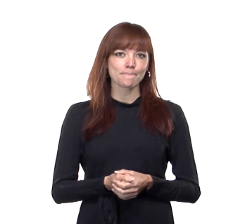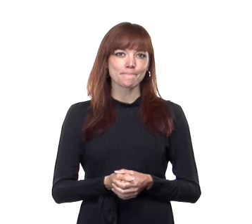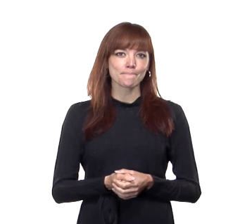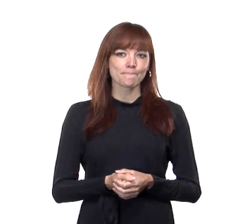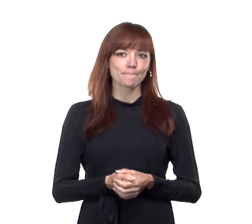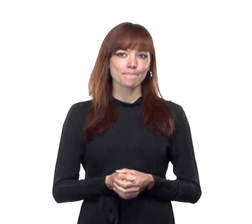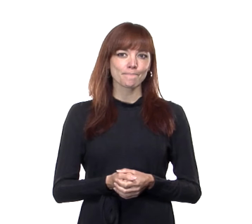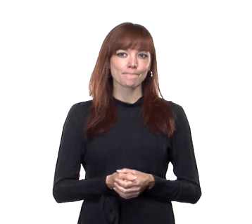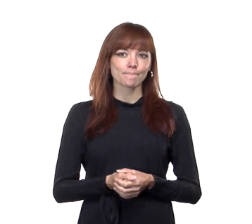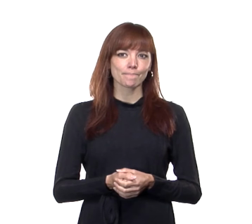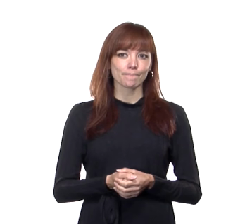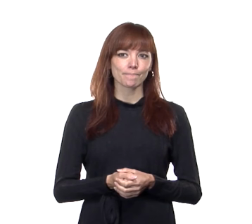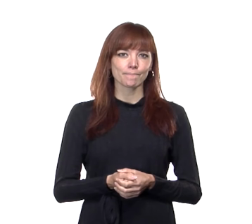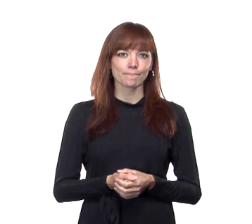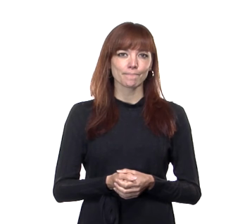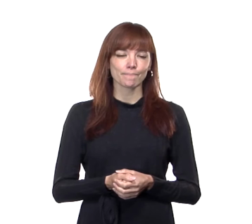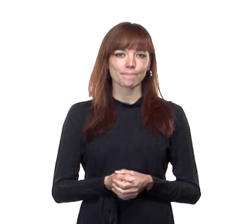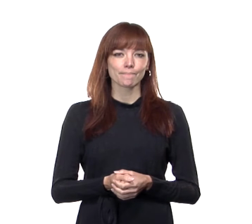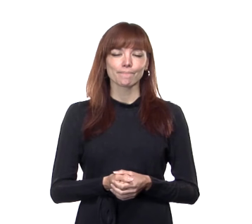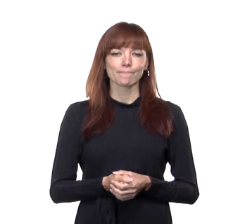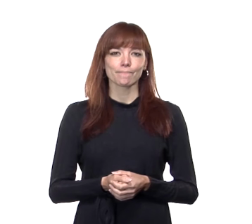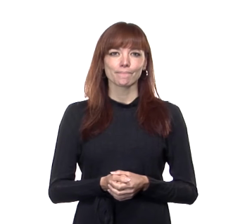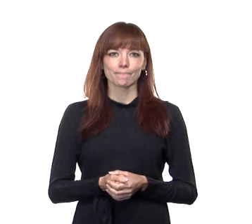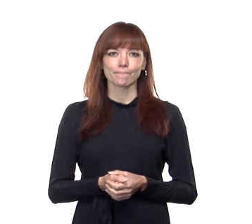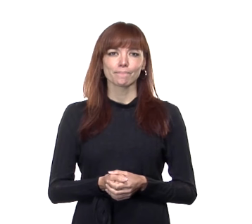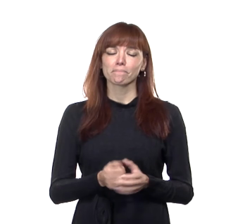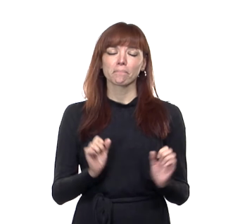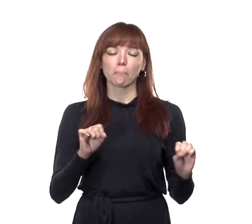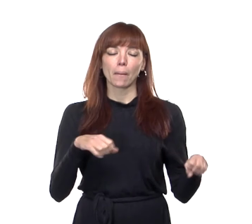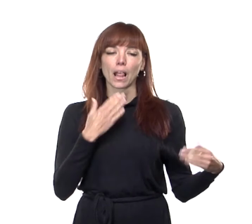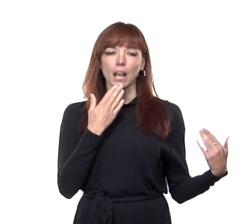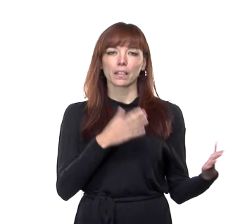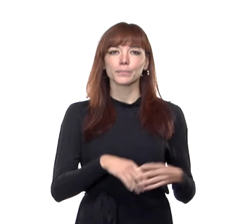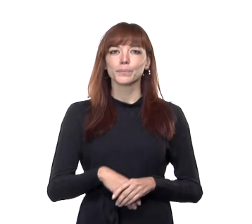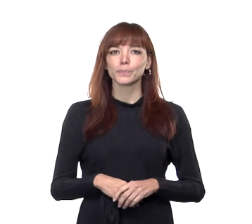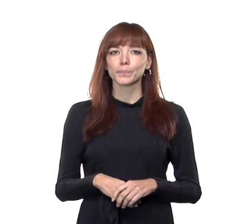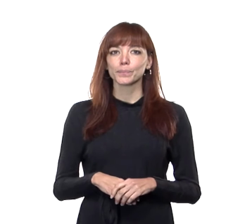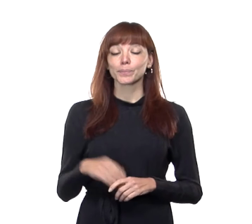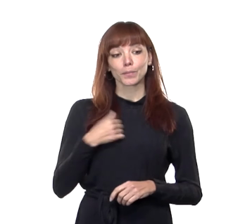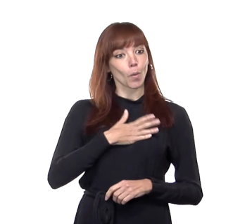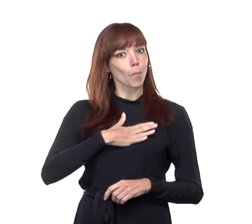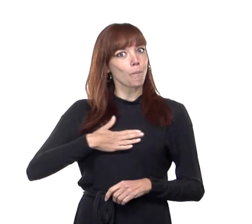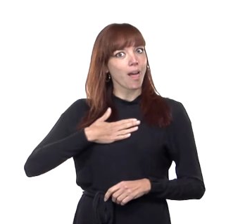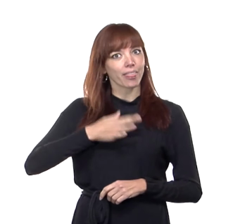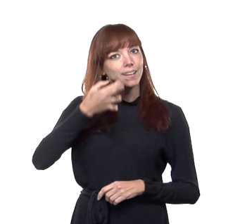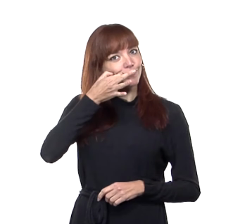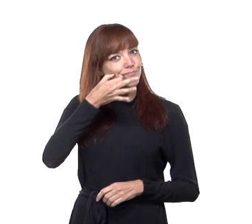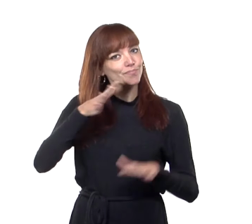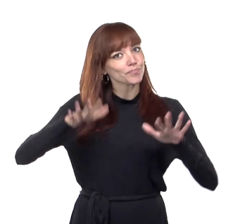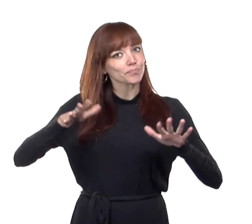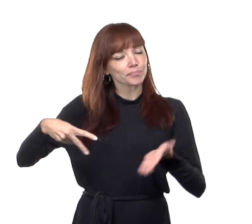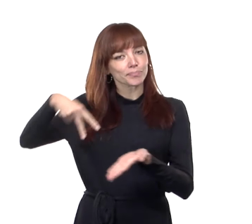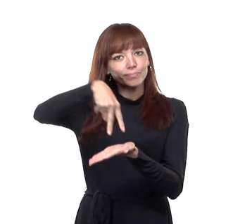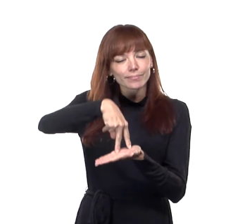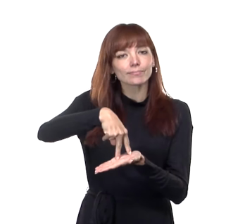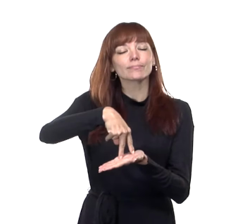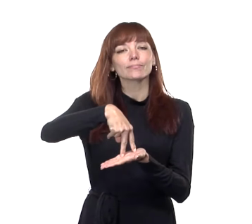ok great match y ese es un placer realmente estar aquí y